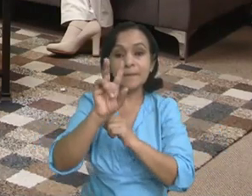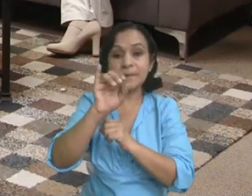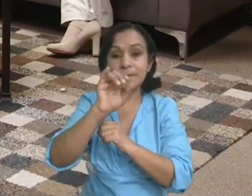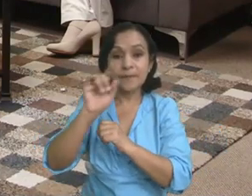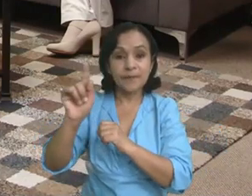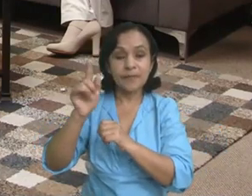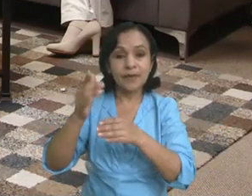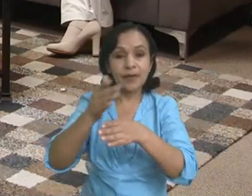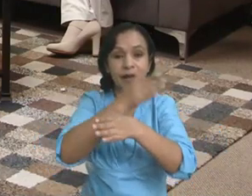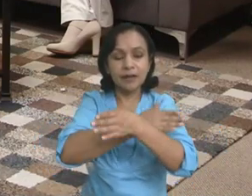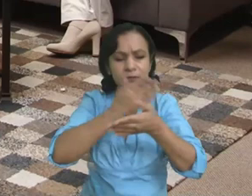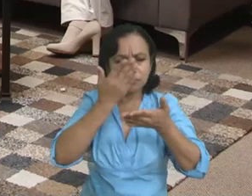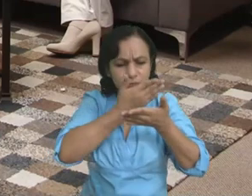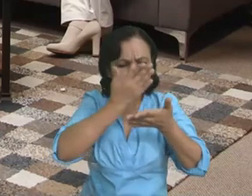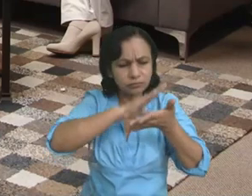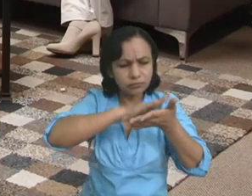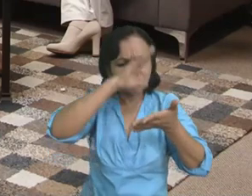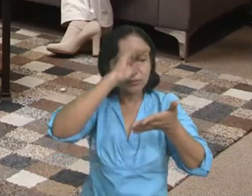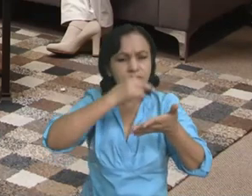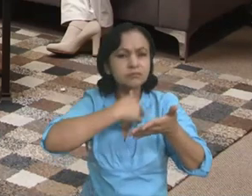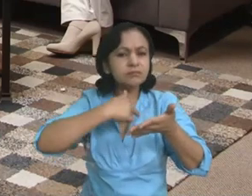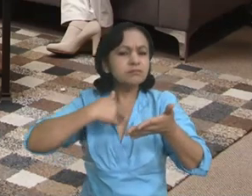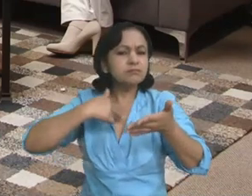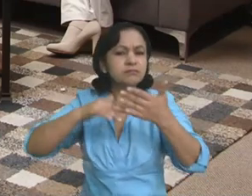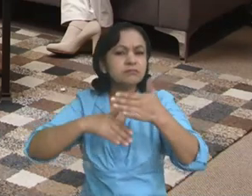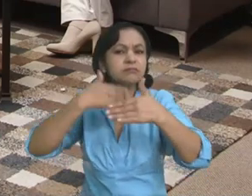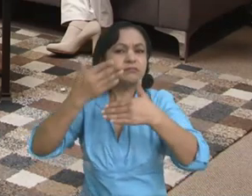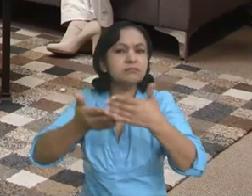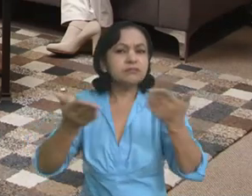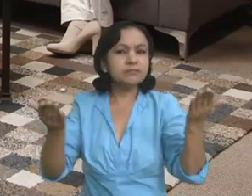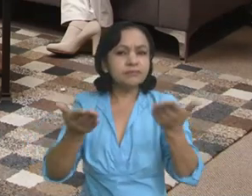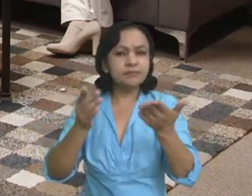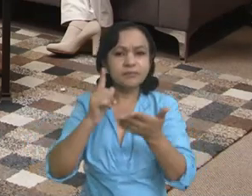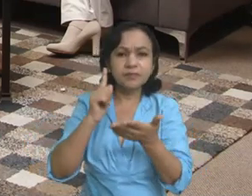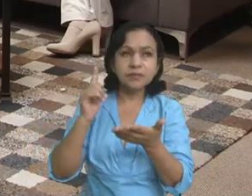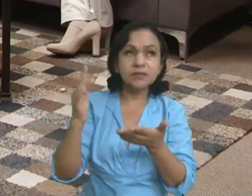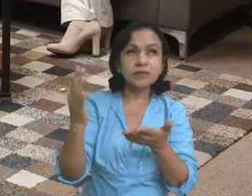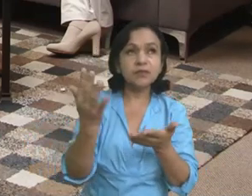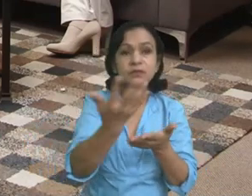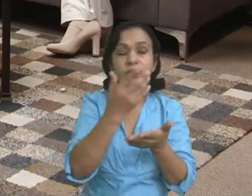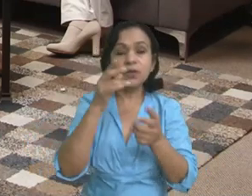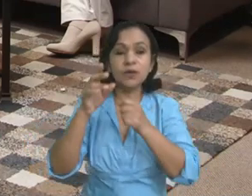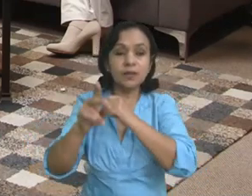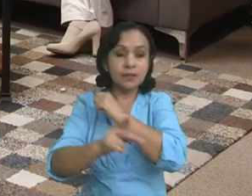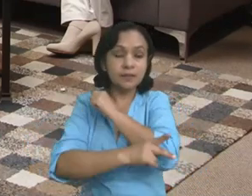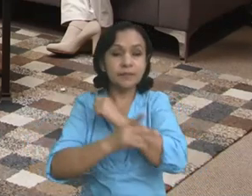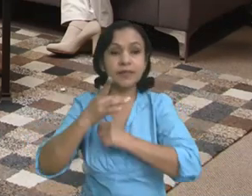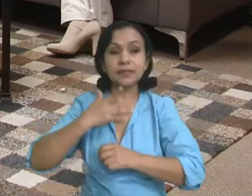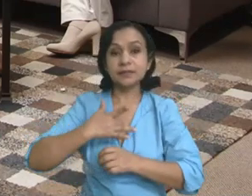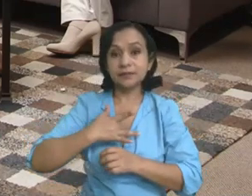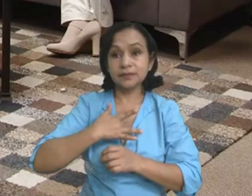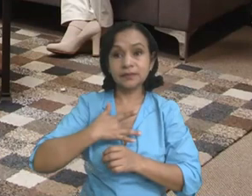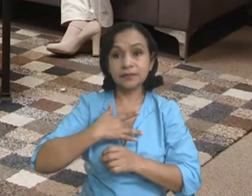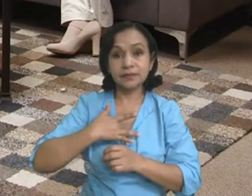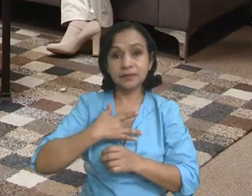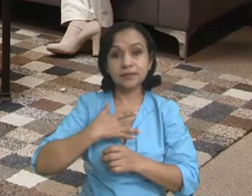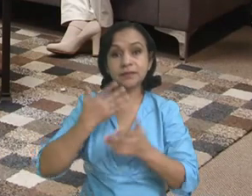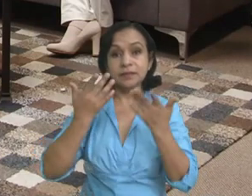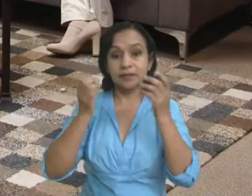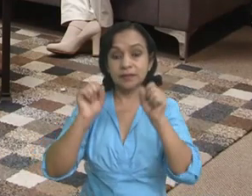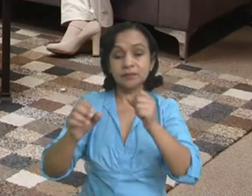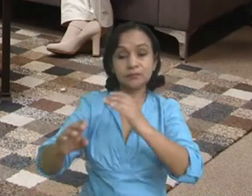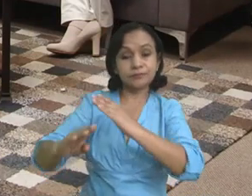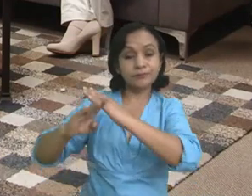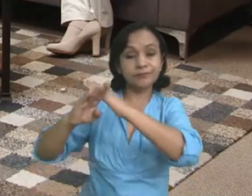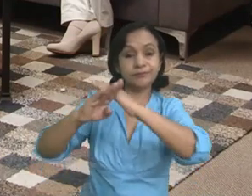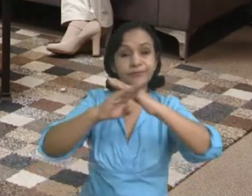venido preparando en función de hacer todo lo que el país necesite en función de combatir esta